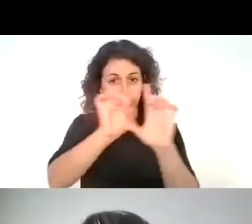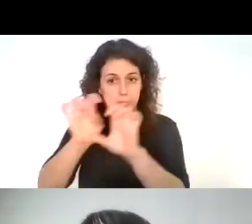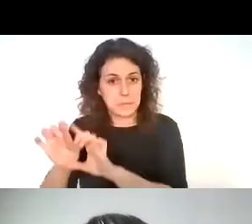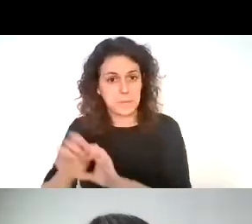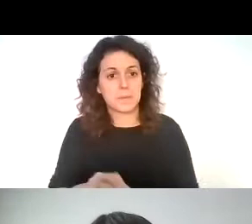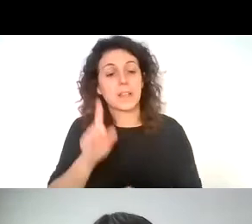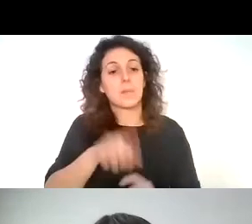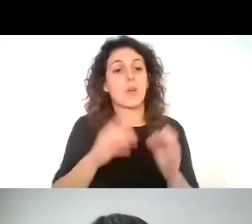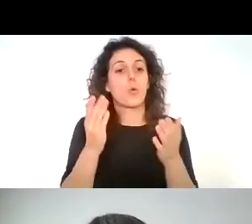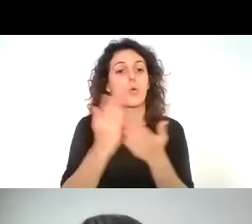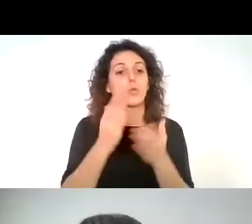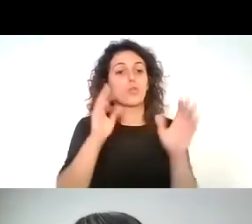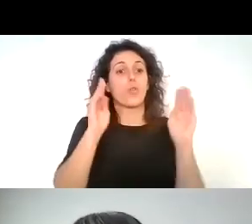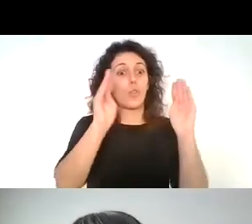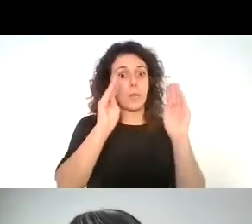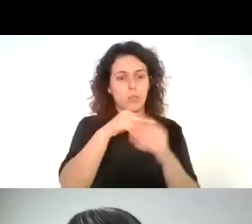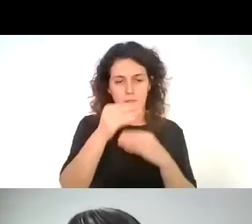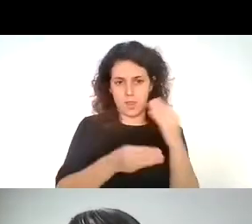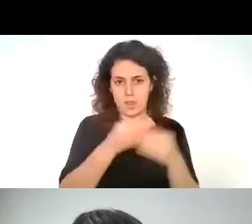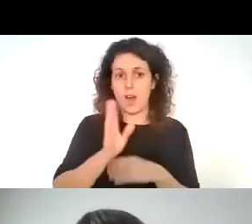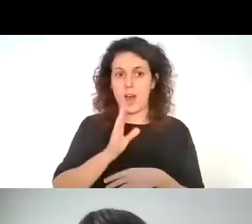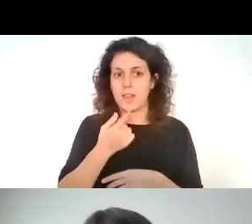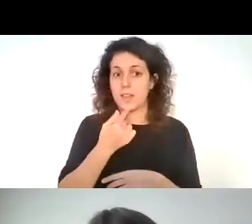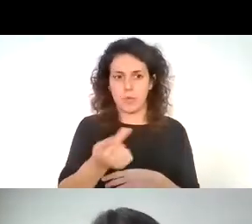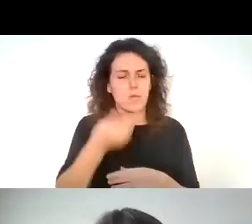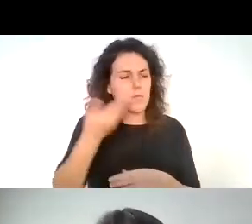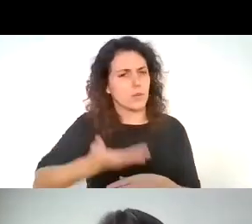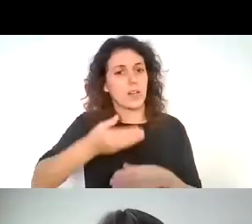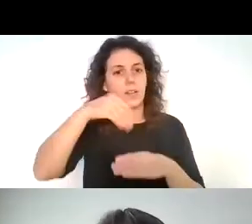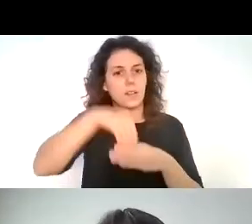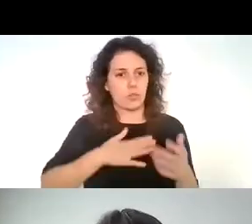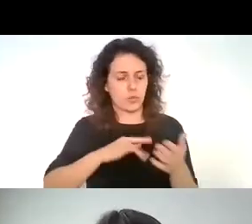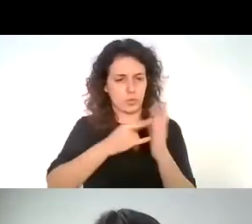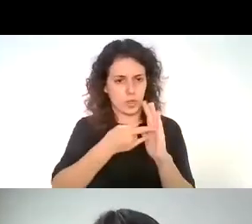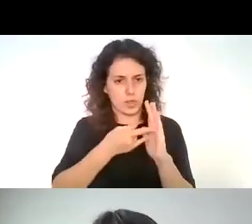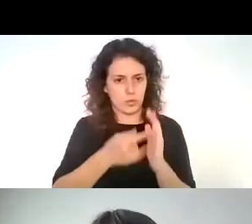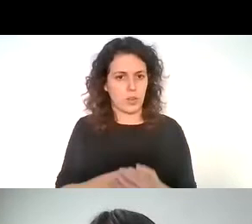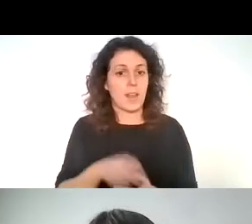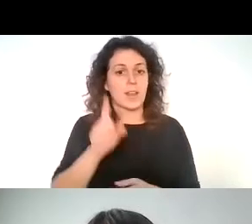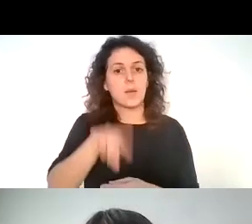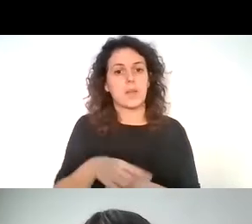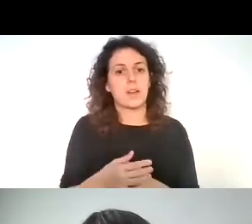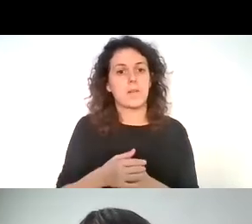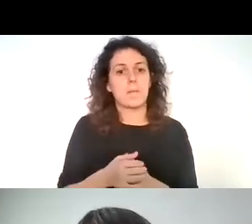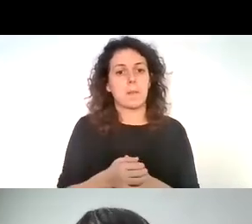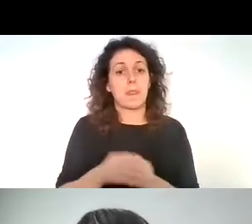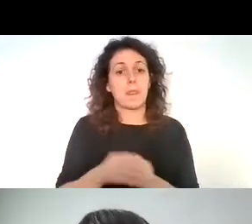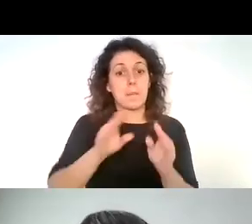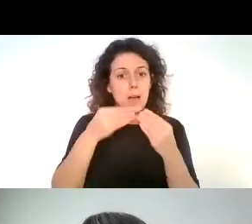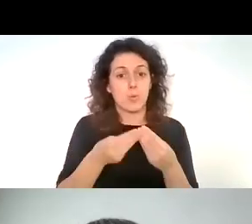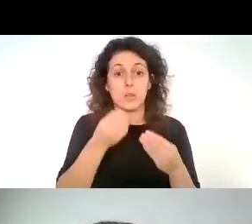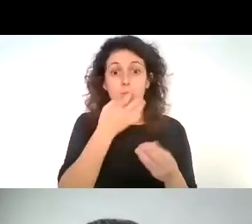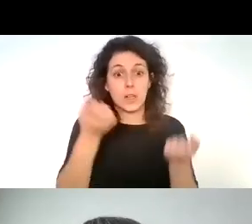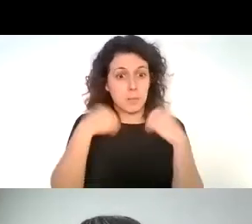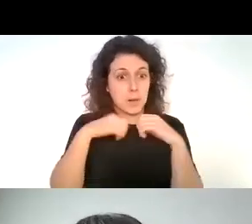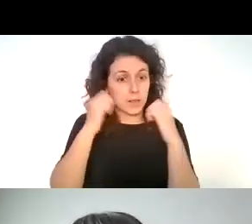de formación, como hemos dicho, creemos que es vital para el proyecto, y también creación de manuales de buenas prácticas.